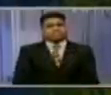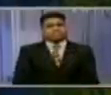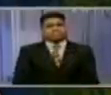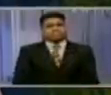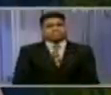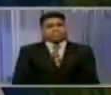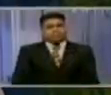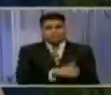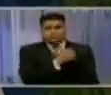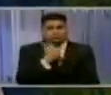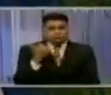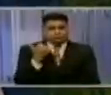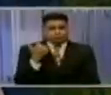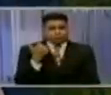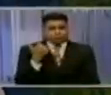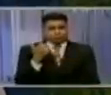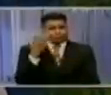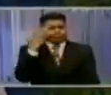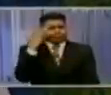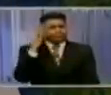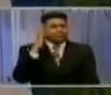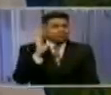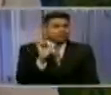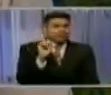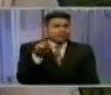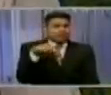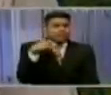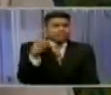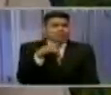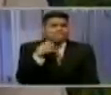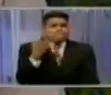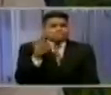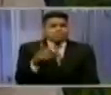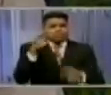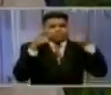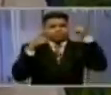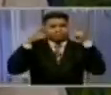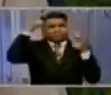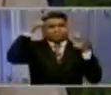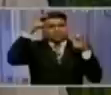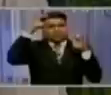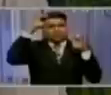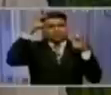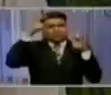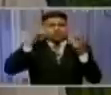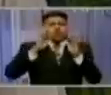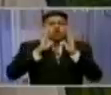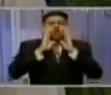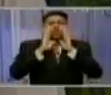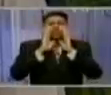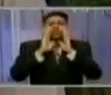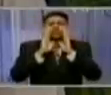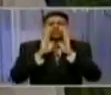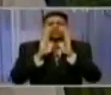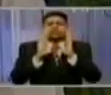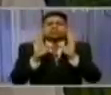Ellos creían que a la partida del comandante Chávez, con un soplido,